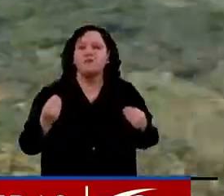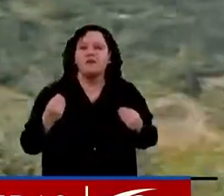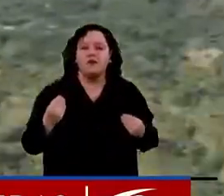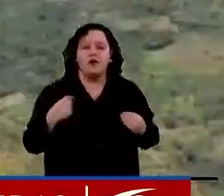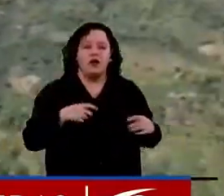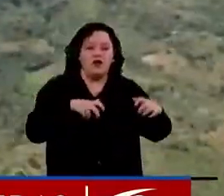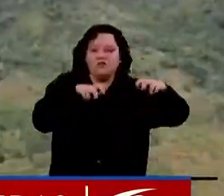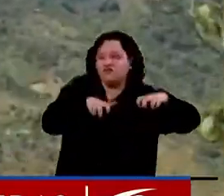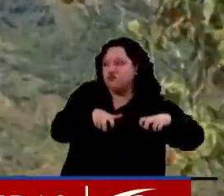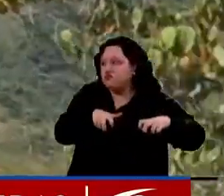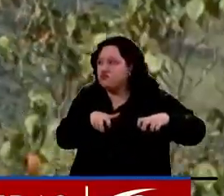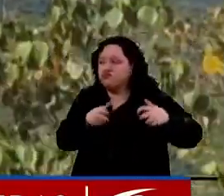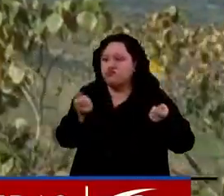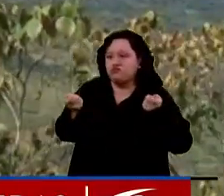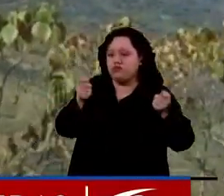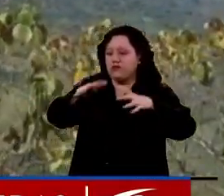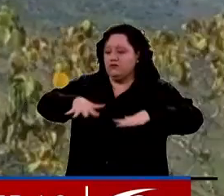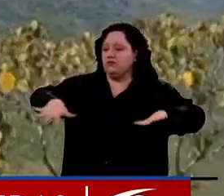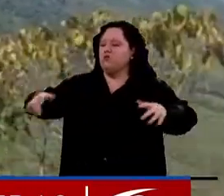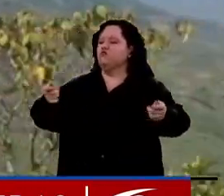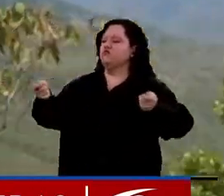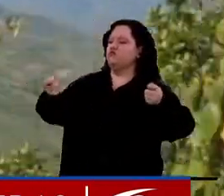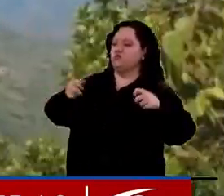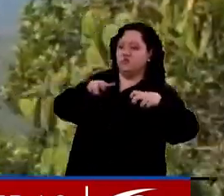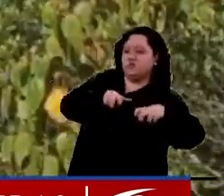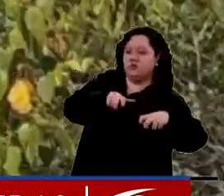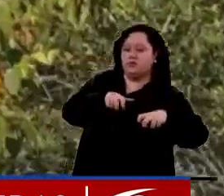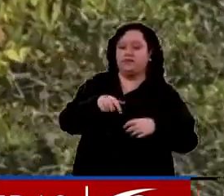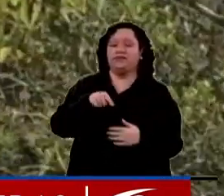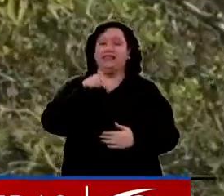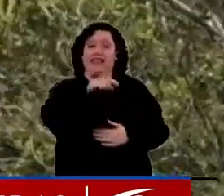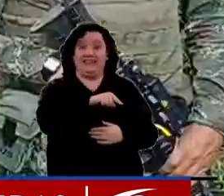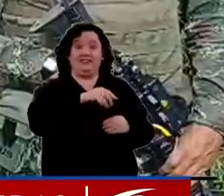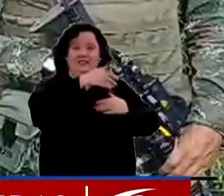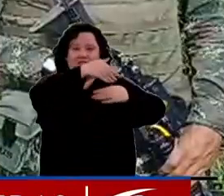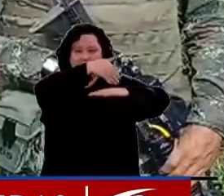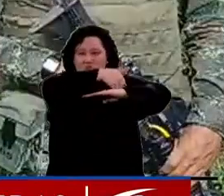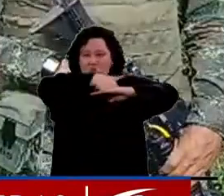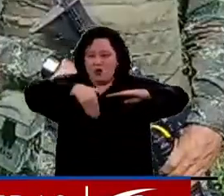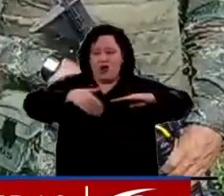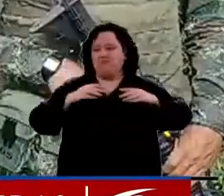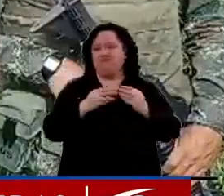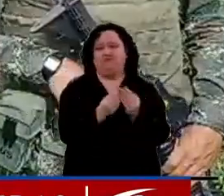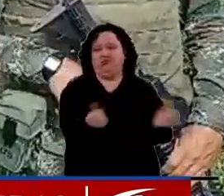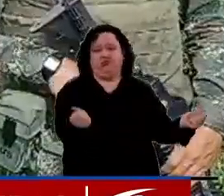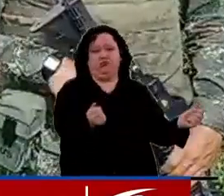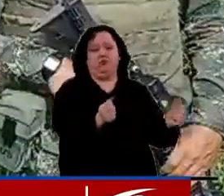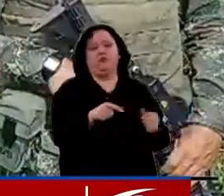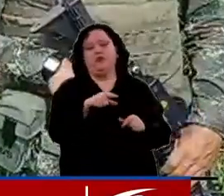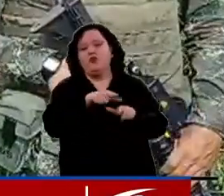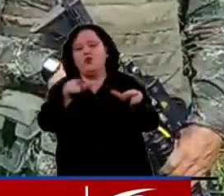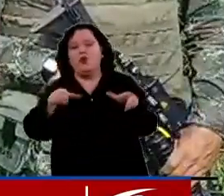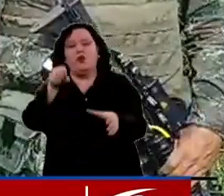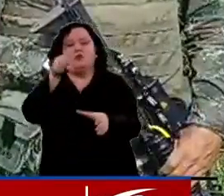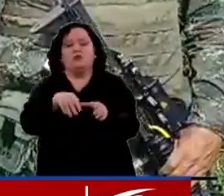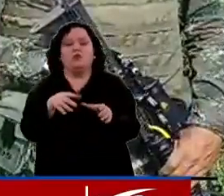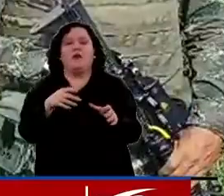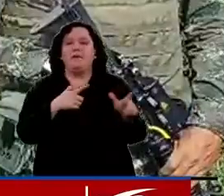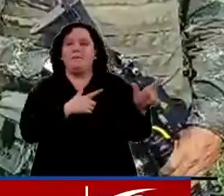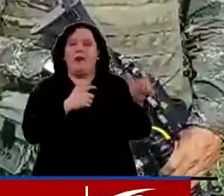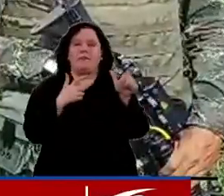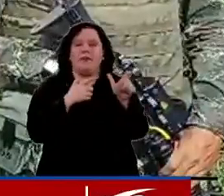tener el control sobre el sector. Se destruyeron ellas trincheras y unos depósitos ilegales de armas